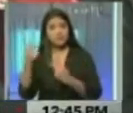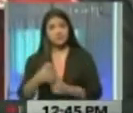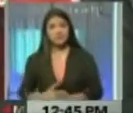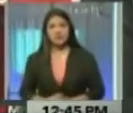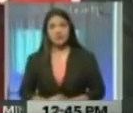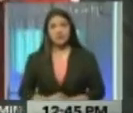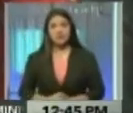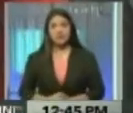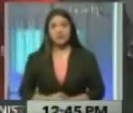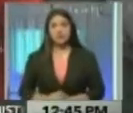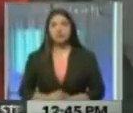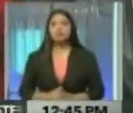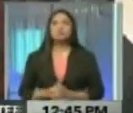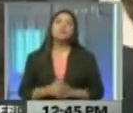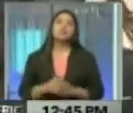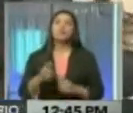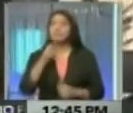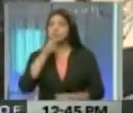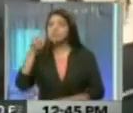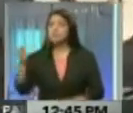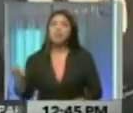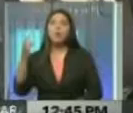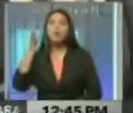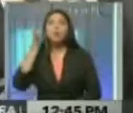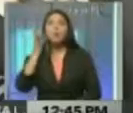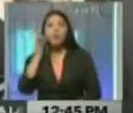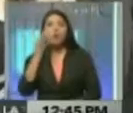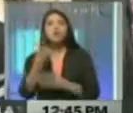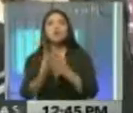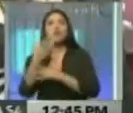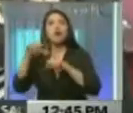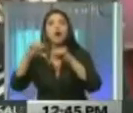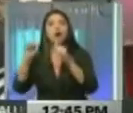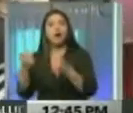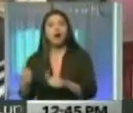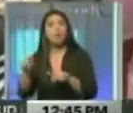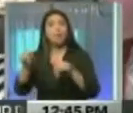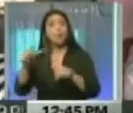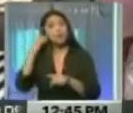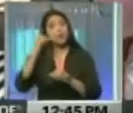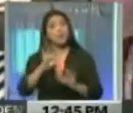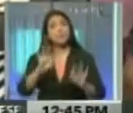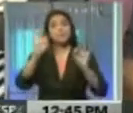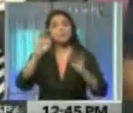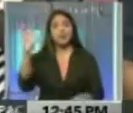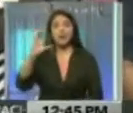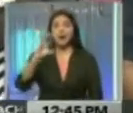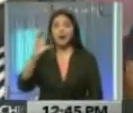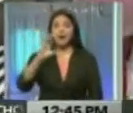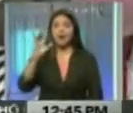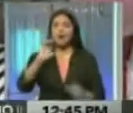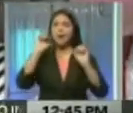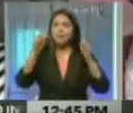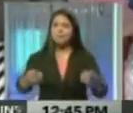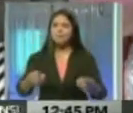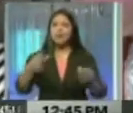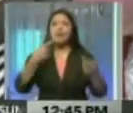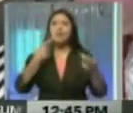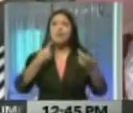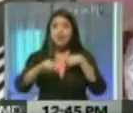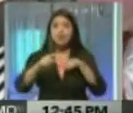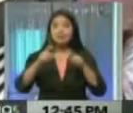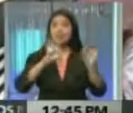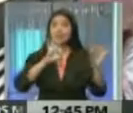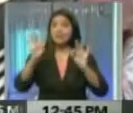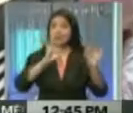Vamos a conversar con Efigenia Arellano, presidenta de Fundarte. Hoy, bueno, un día especial para Caracas, ¿no? Es el inicio de la preventa para